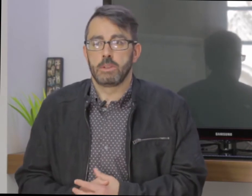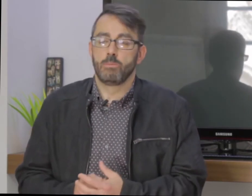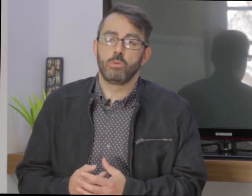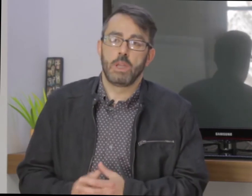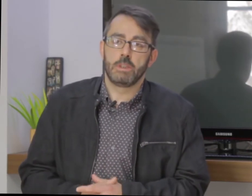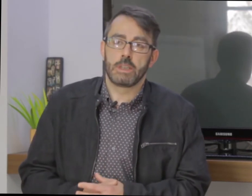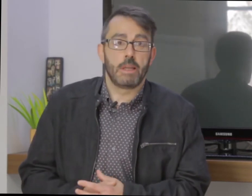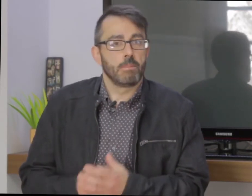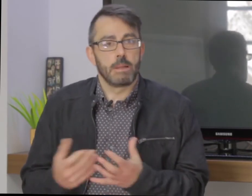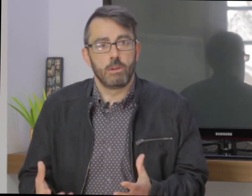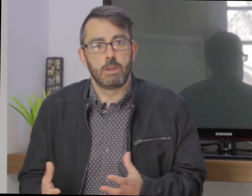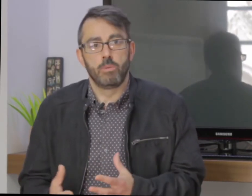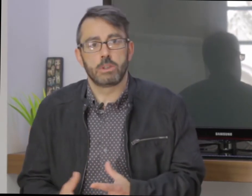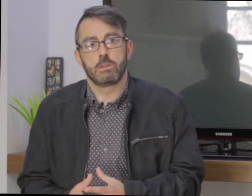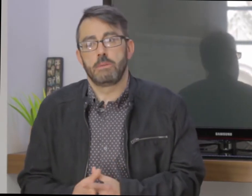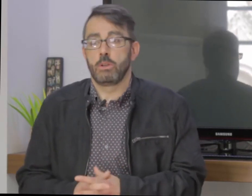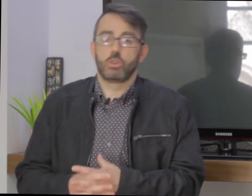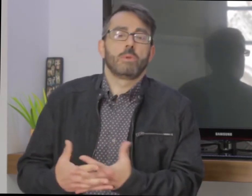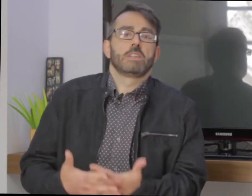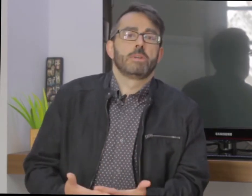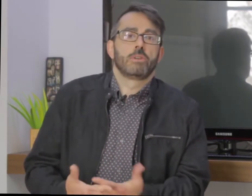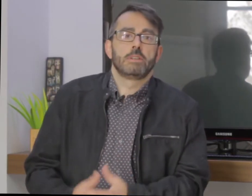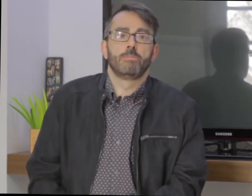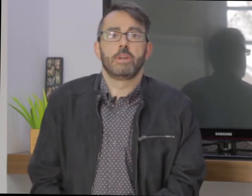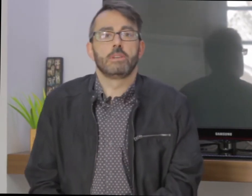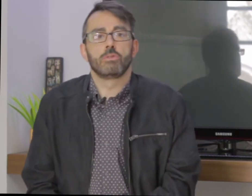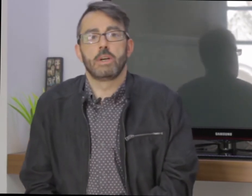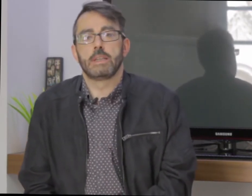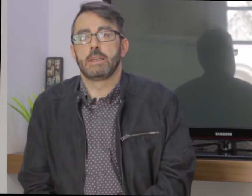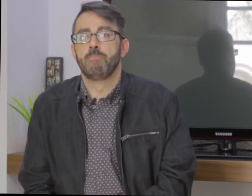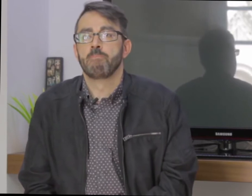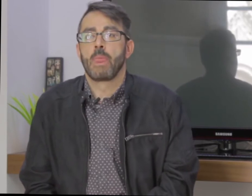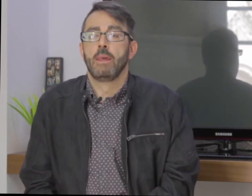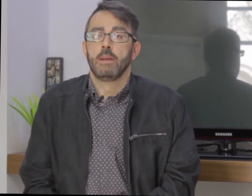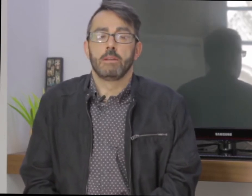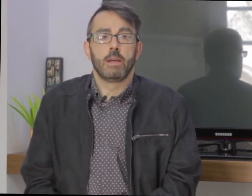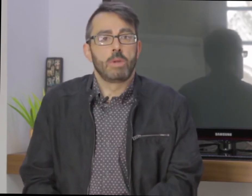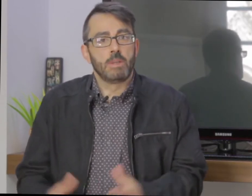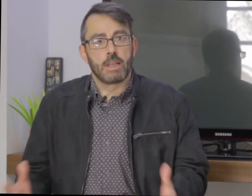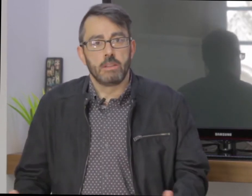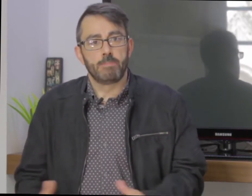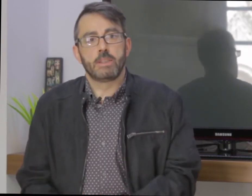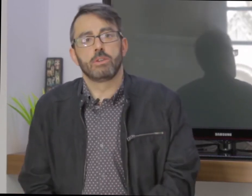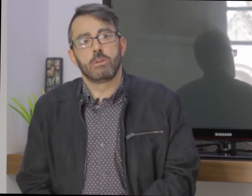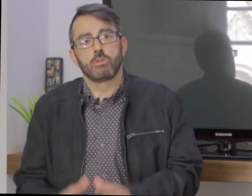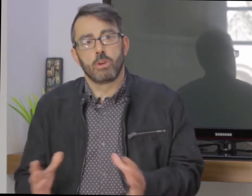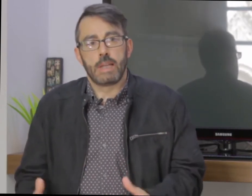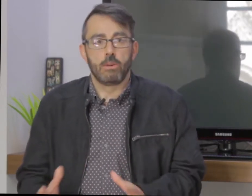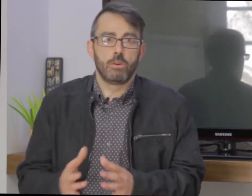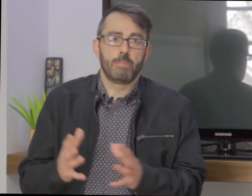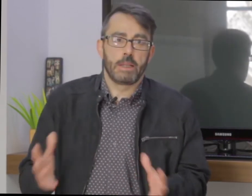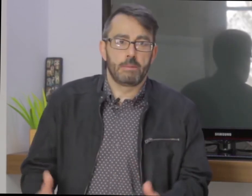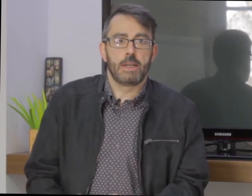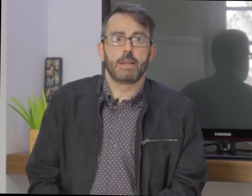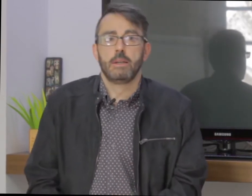desde un punto de vista de adaptación del puesto es decir no todas las personas disponen en sus hogares de una mesa de despacho con su